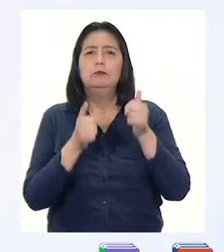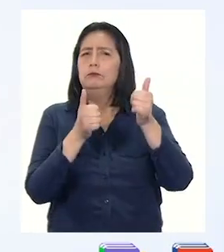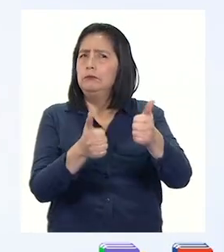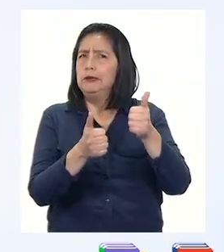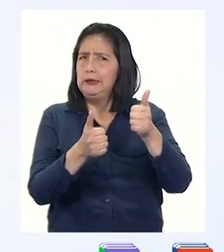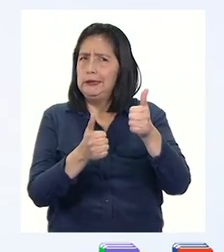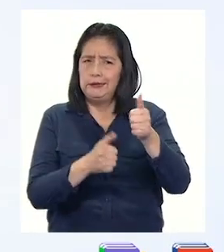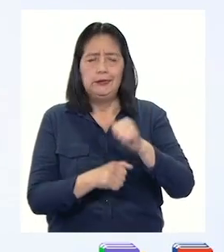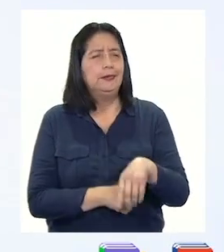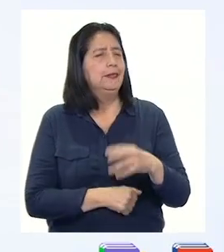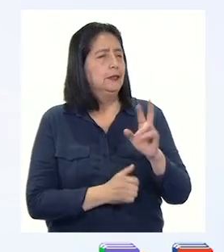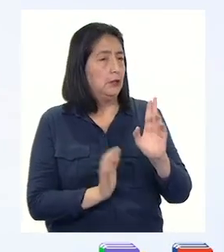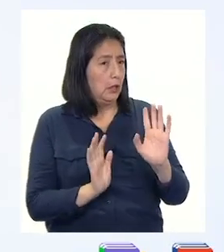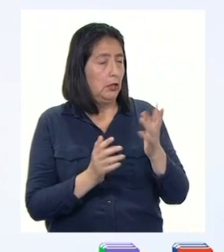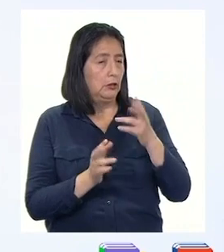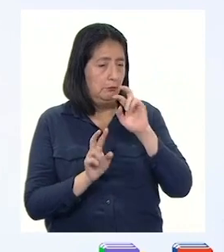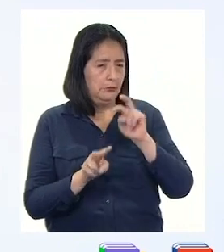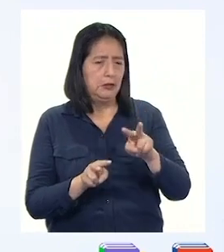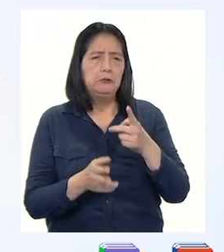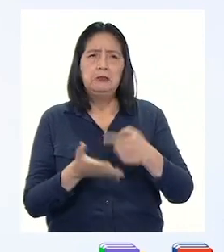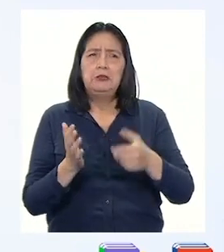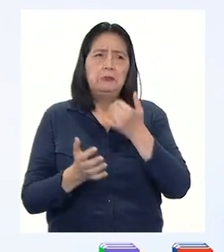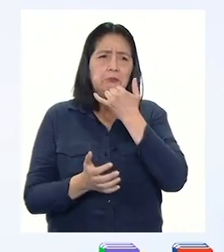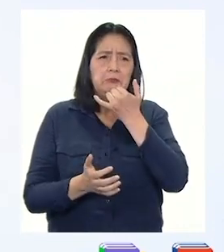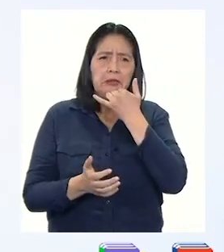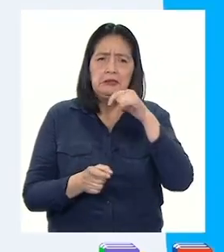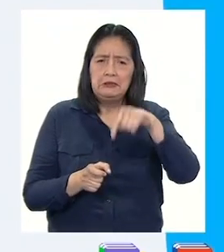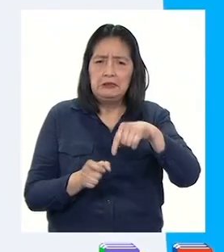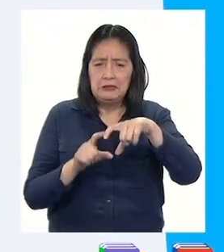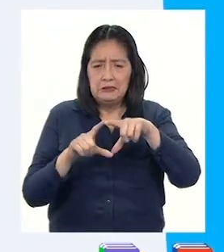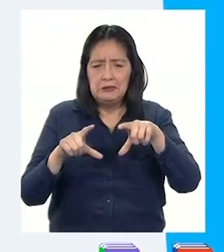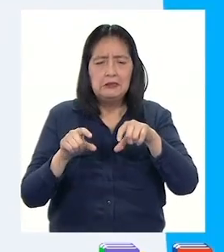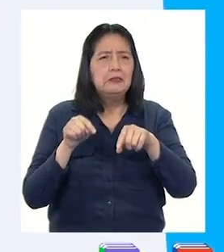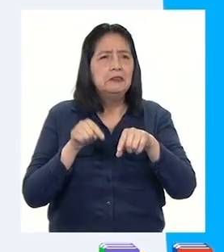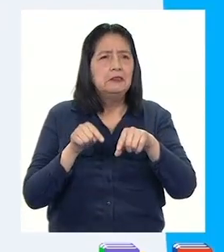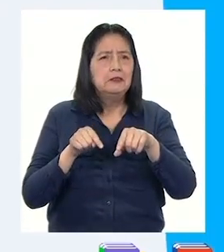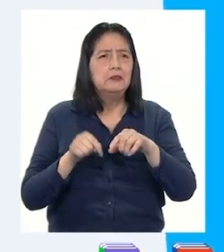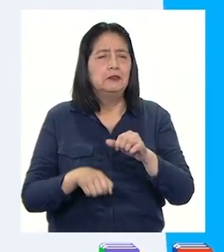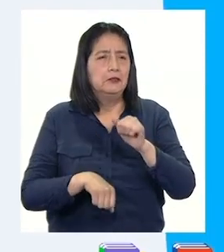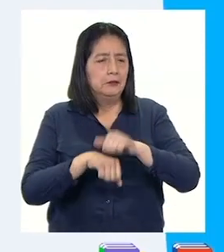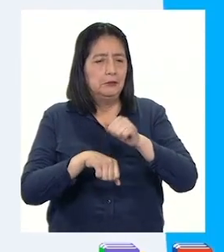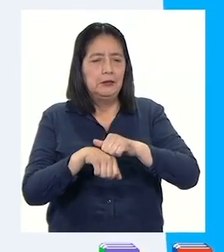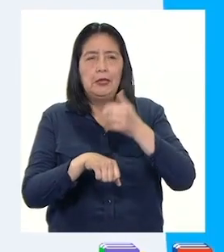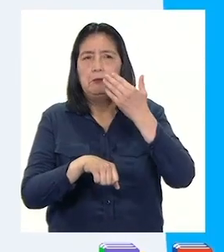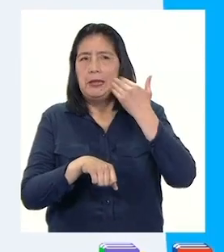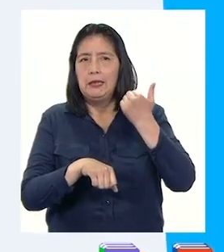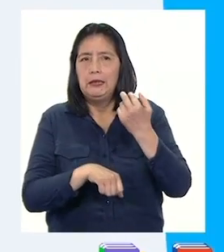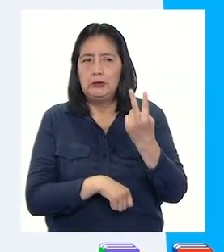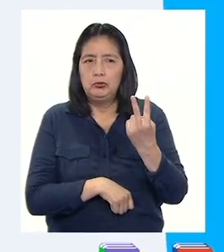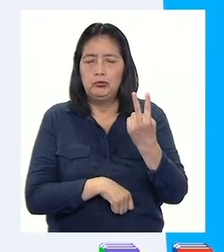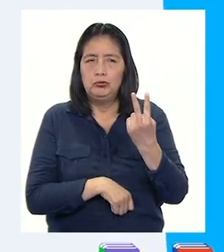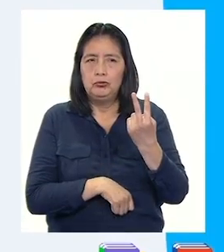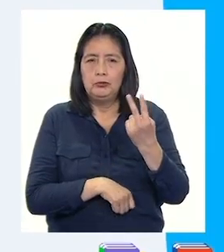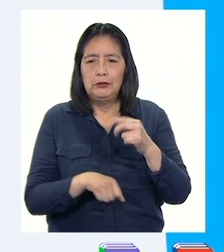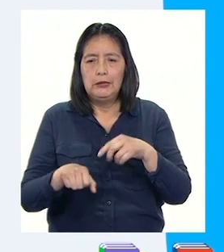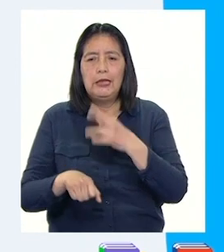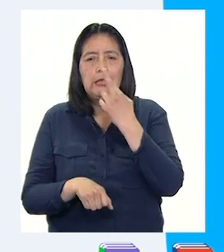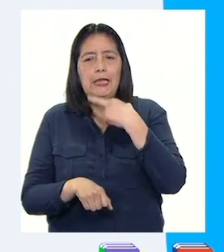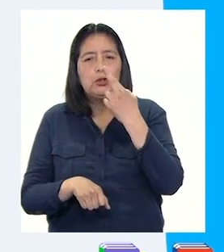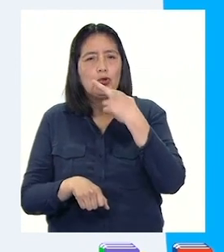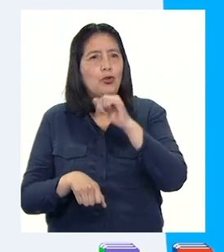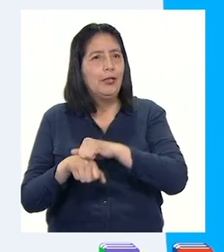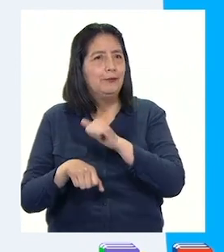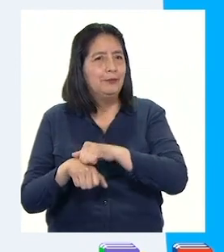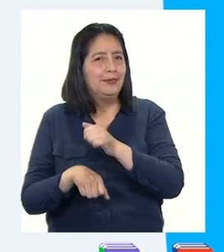¡Excelente, Romina! Ahora veamos qué pasa en esta casilla. Esta piedrita blanca vale 2, pero esta